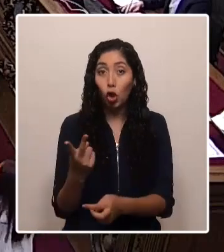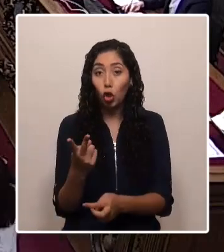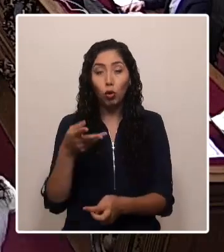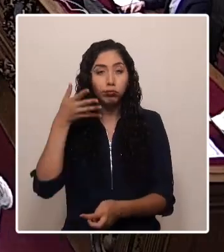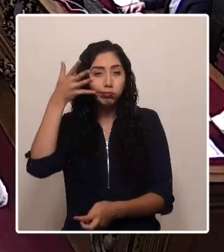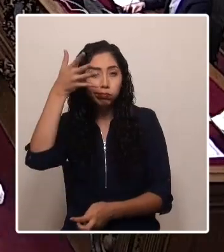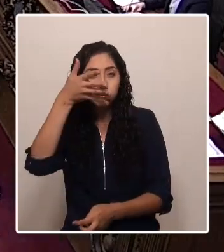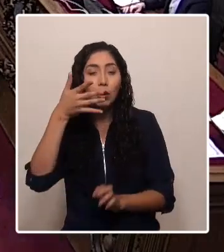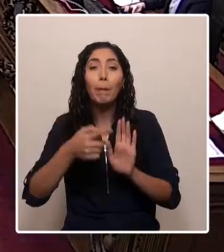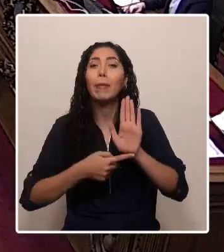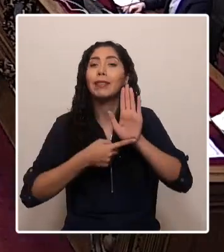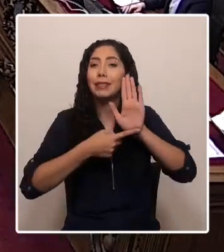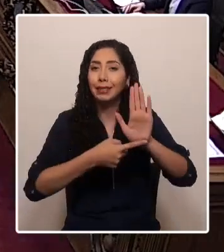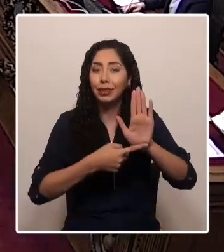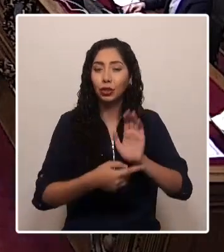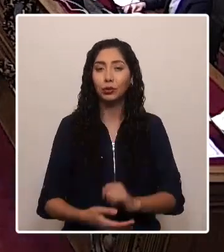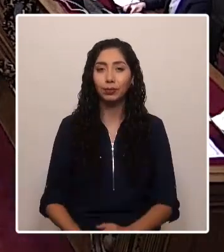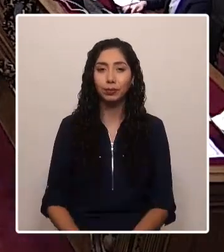presentación.